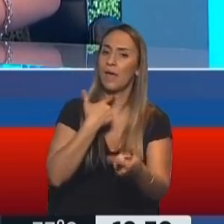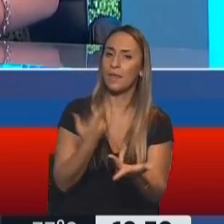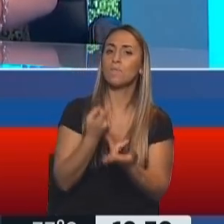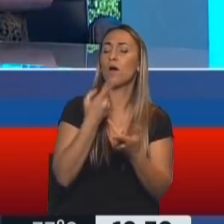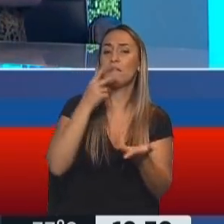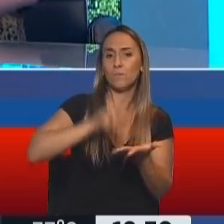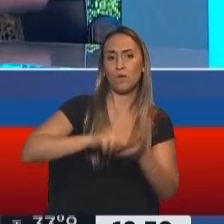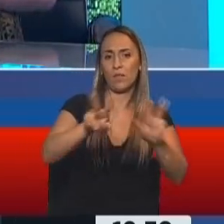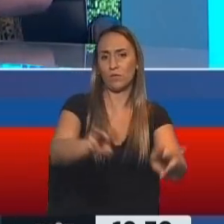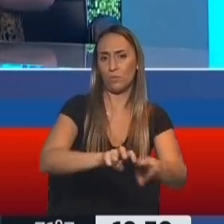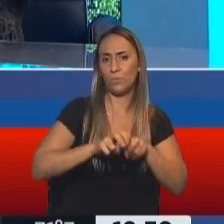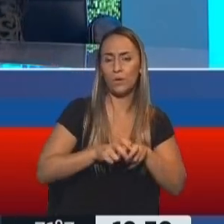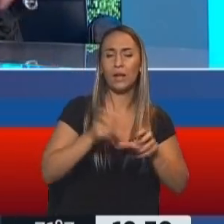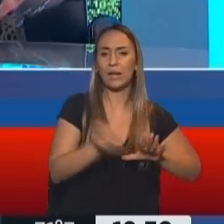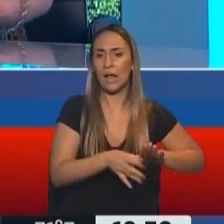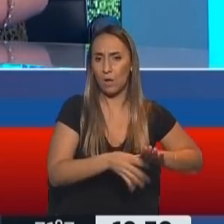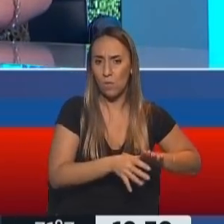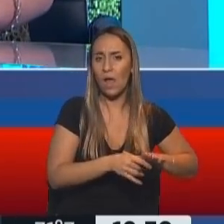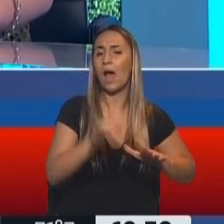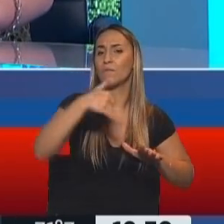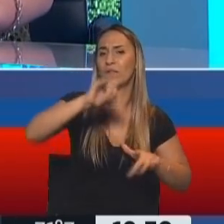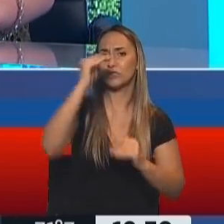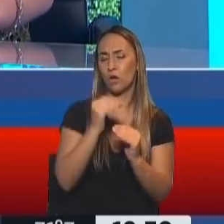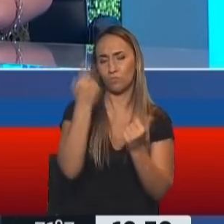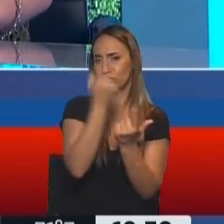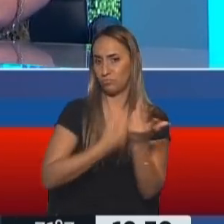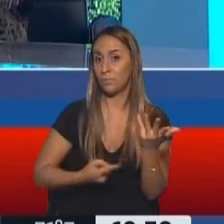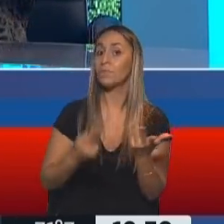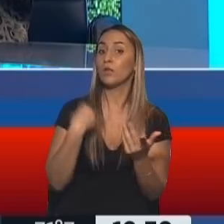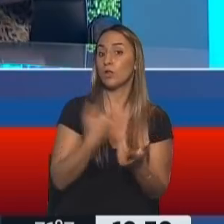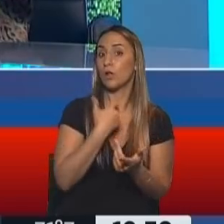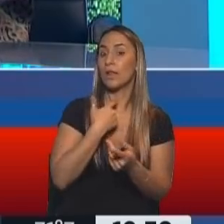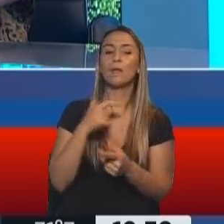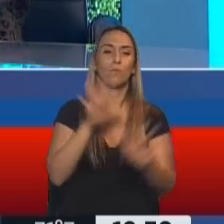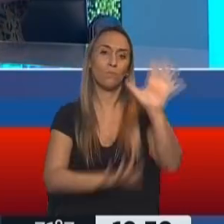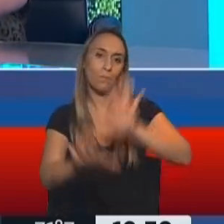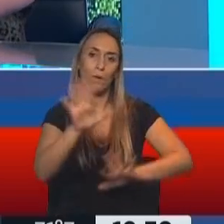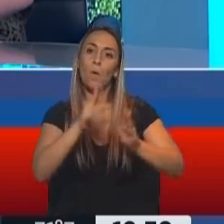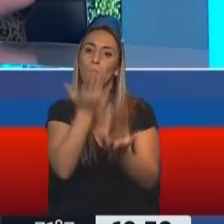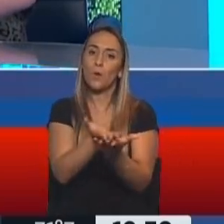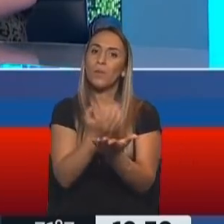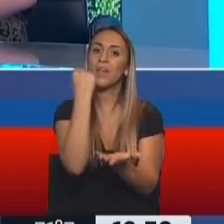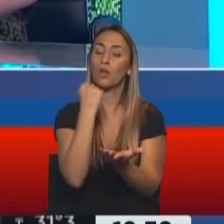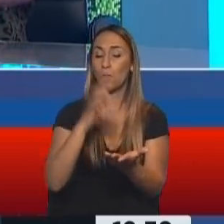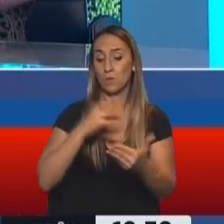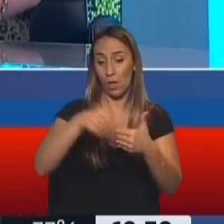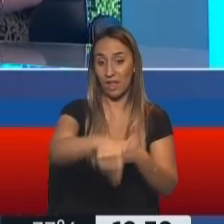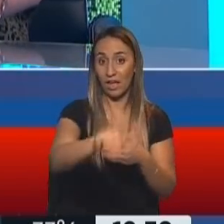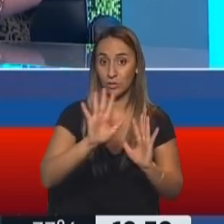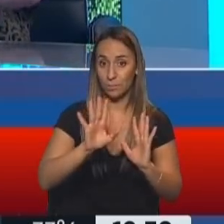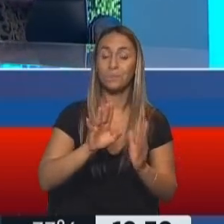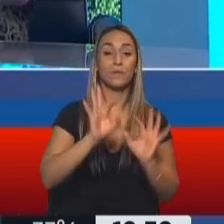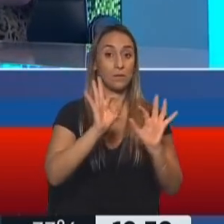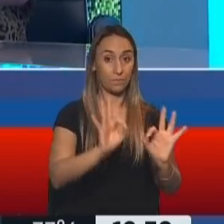acumulación de reserva y demás con el fondo, porque queremos generar este programa económico en los próximos años. Y a partir de ahí se viene el memorándum técnico